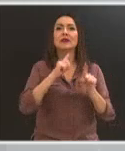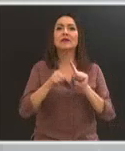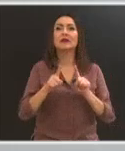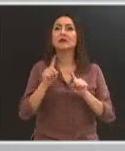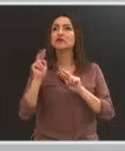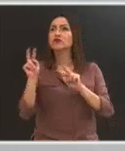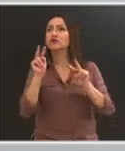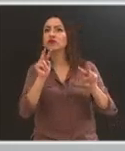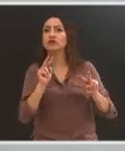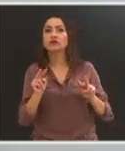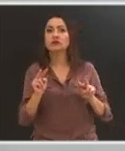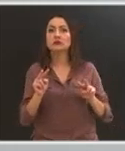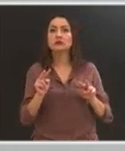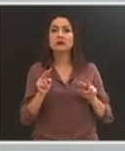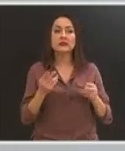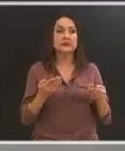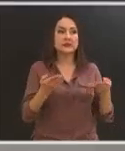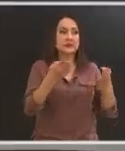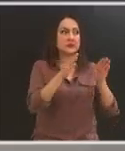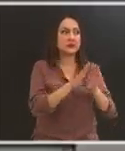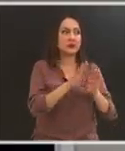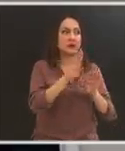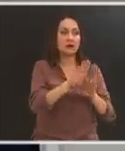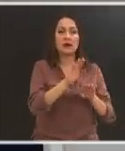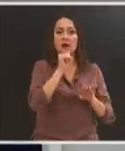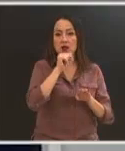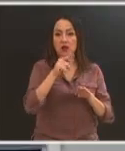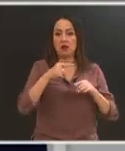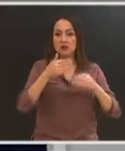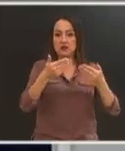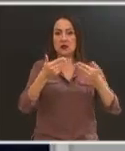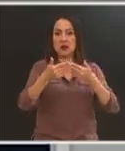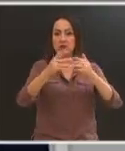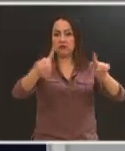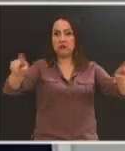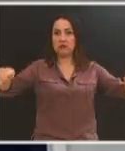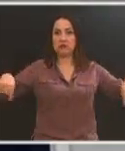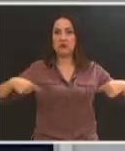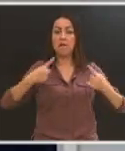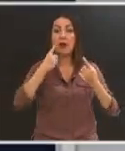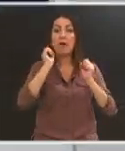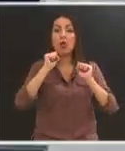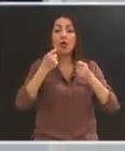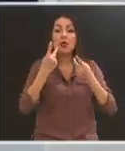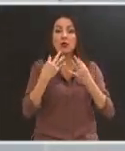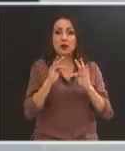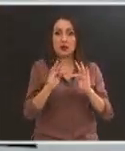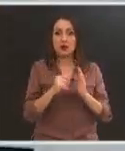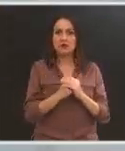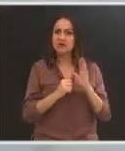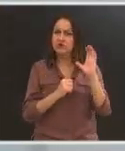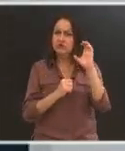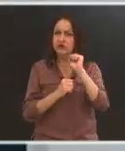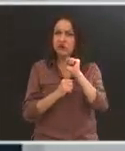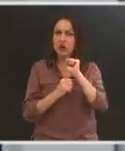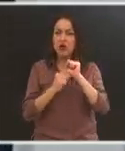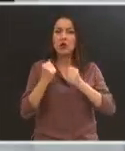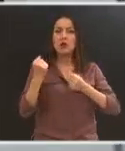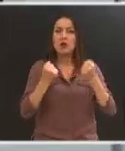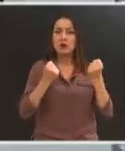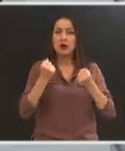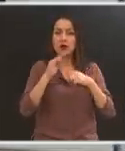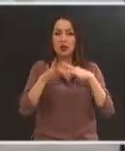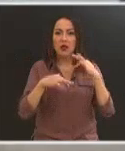operativos, principalmente de cierres en los alrededores, para tratar de detectar un vehículo